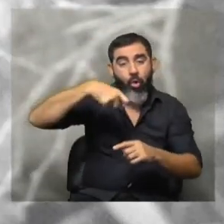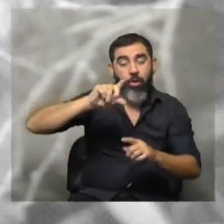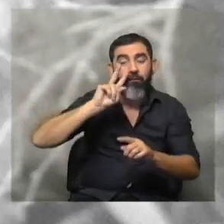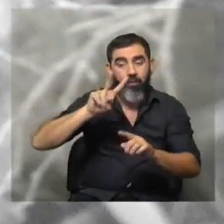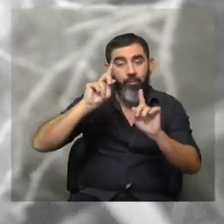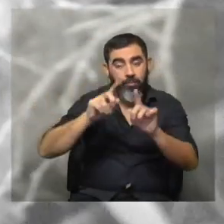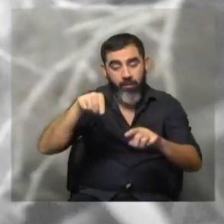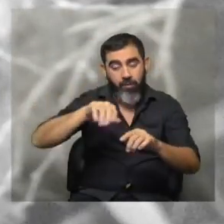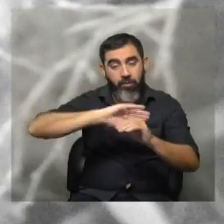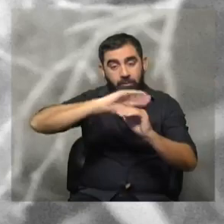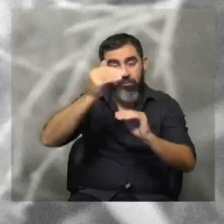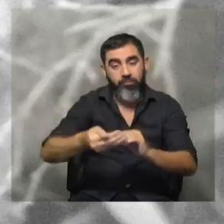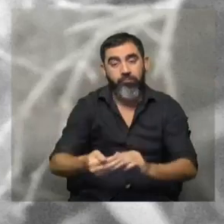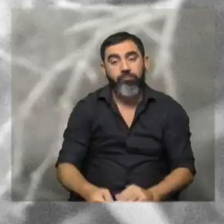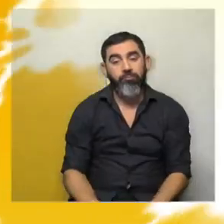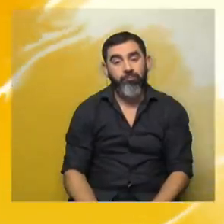nidos.